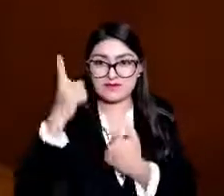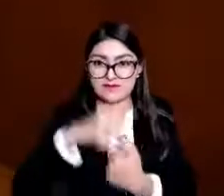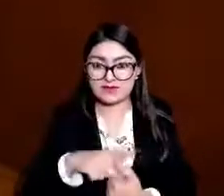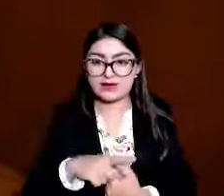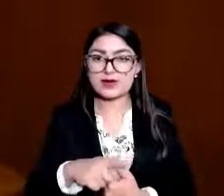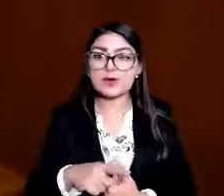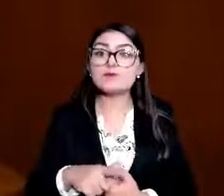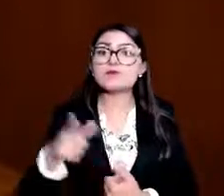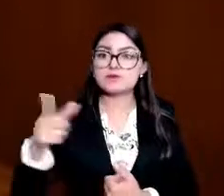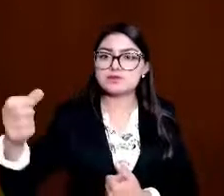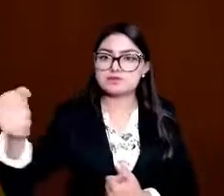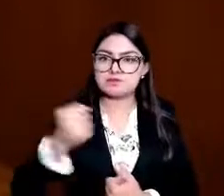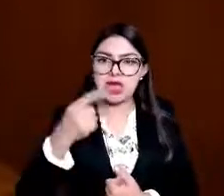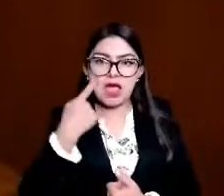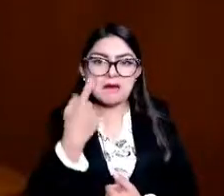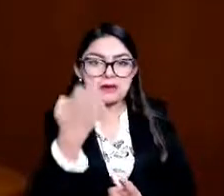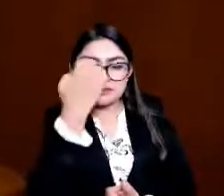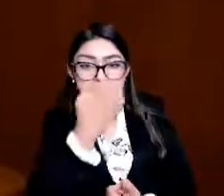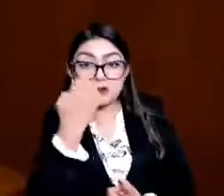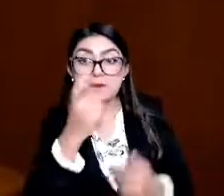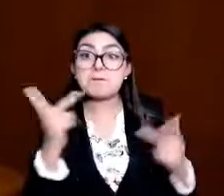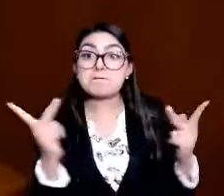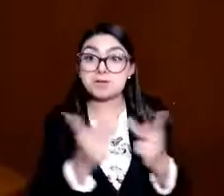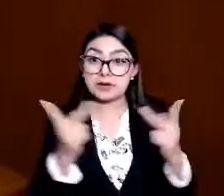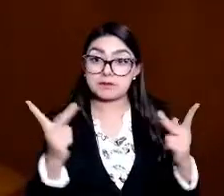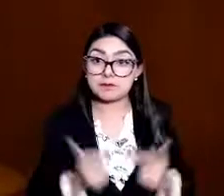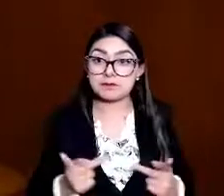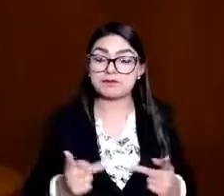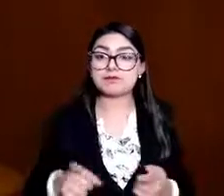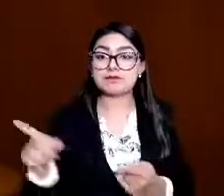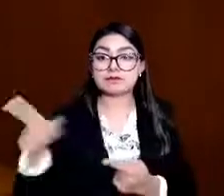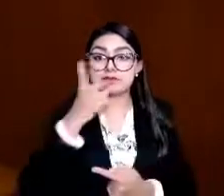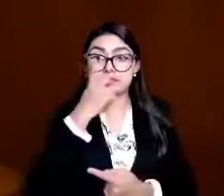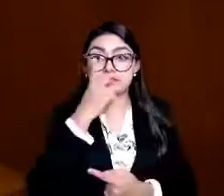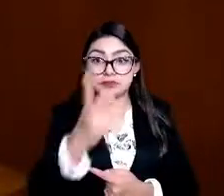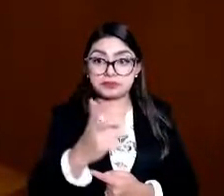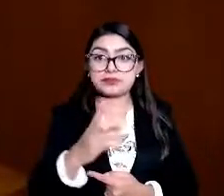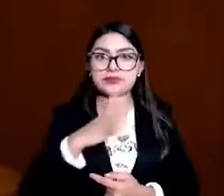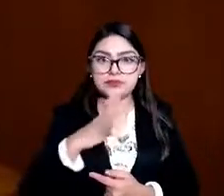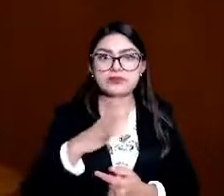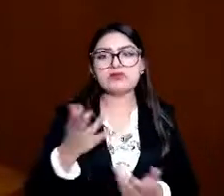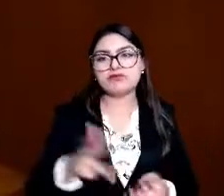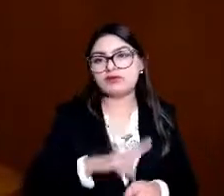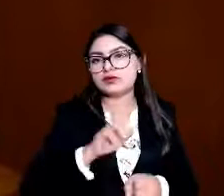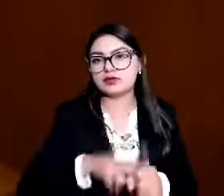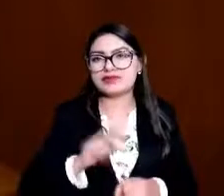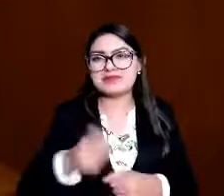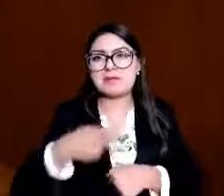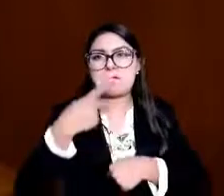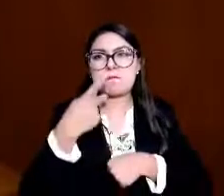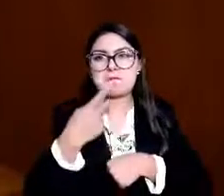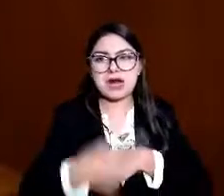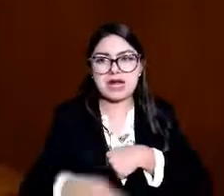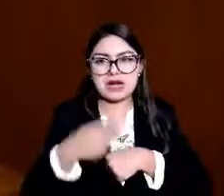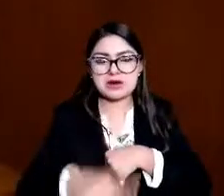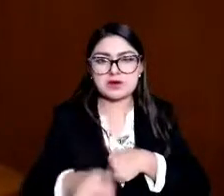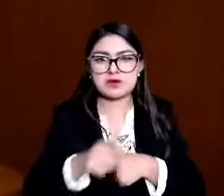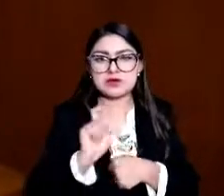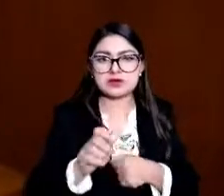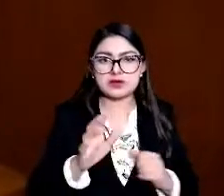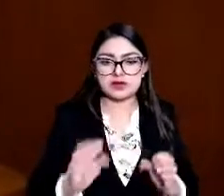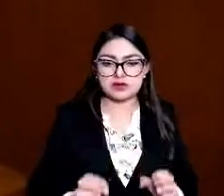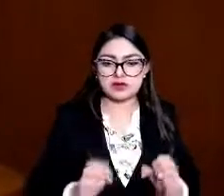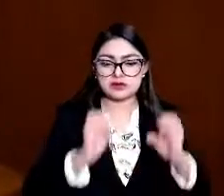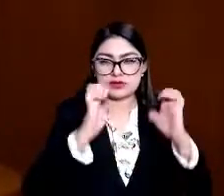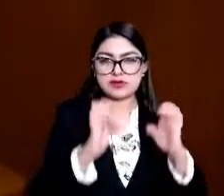Uno, existen factores naturales que ponen en riesgo latente el conjunto urbano Héroes 3,